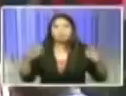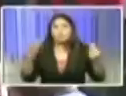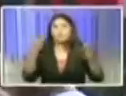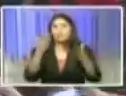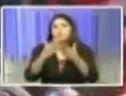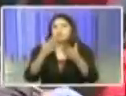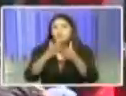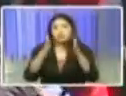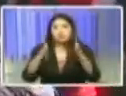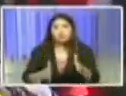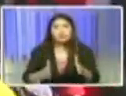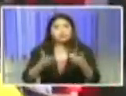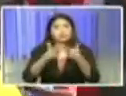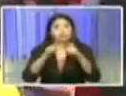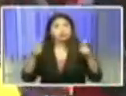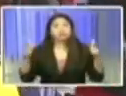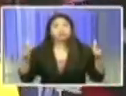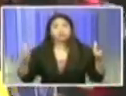Alto.